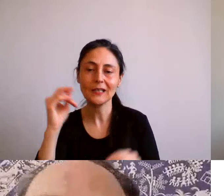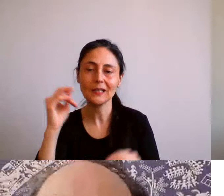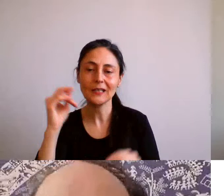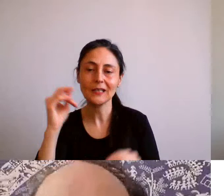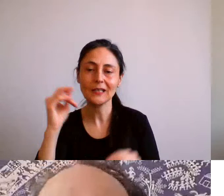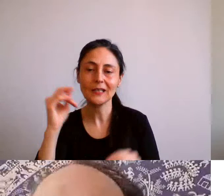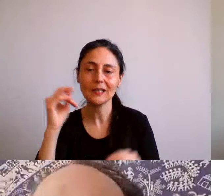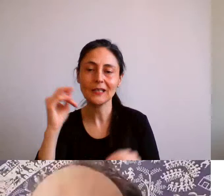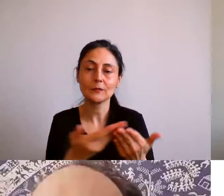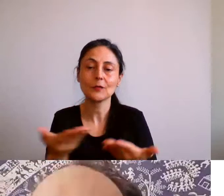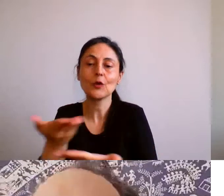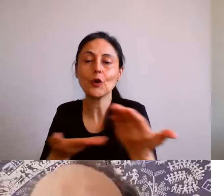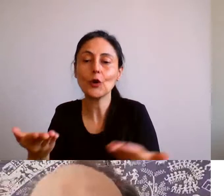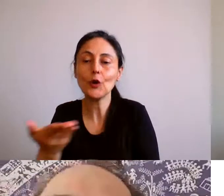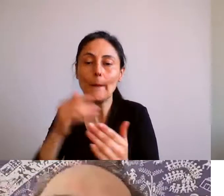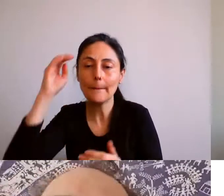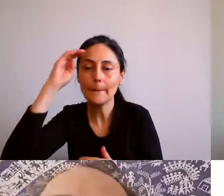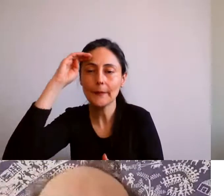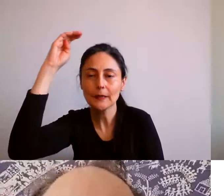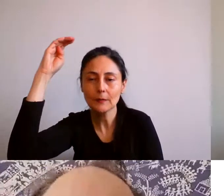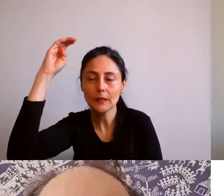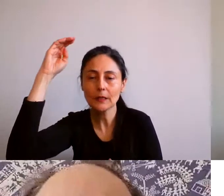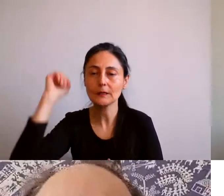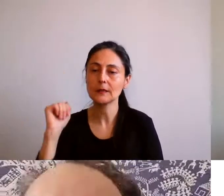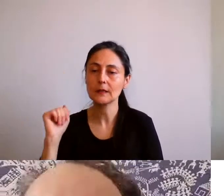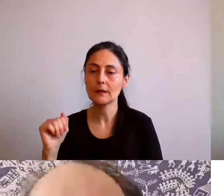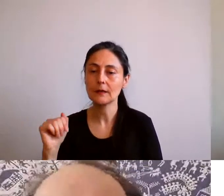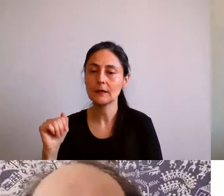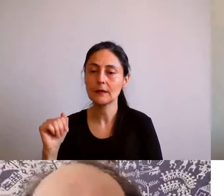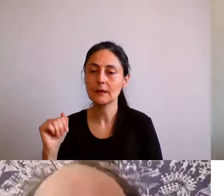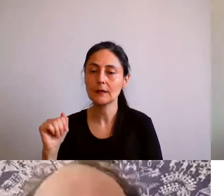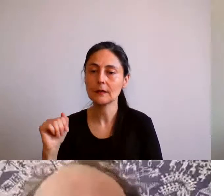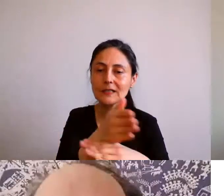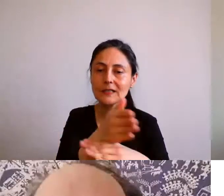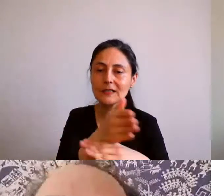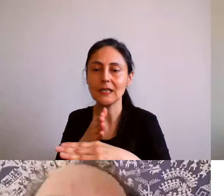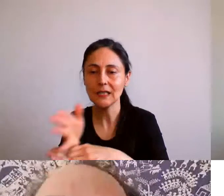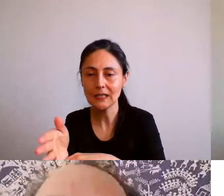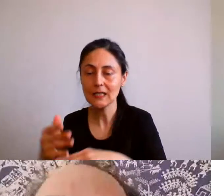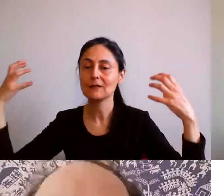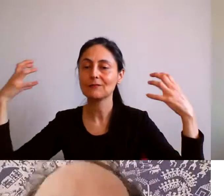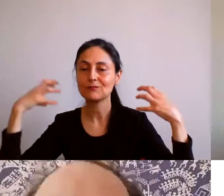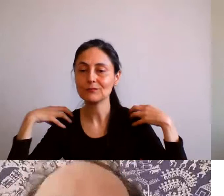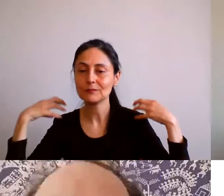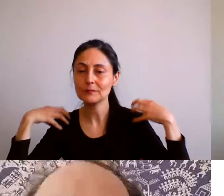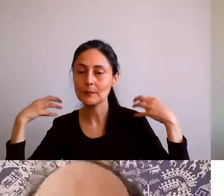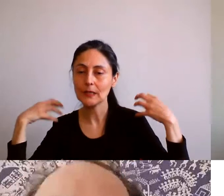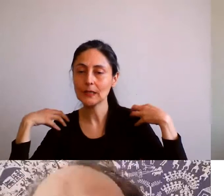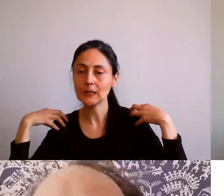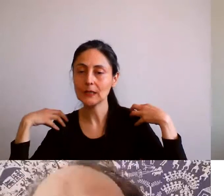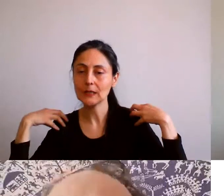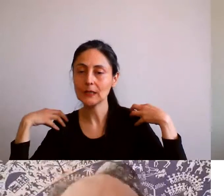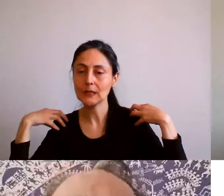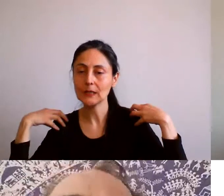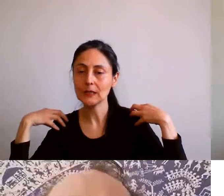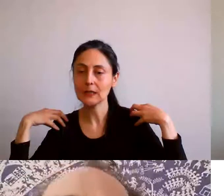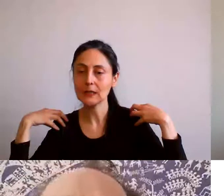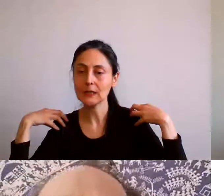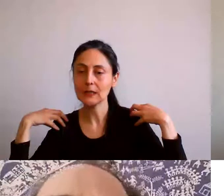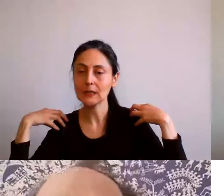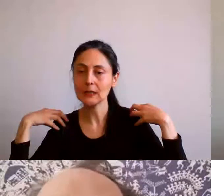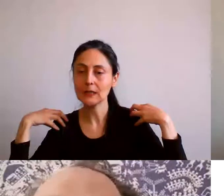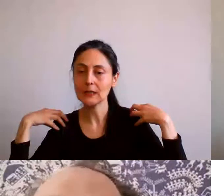ellos puedan salir a este campo antes, con experiencias quizá más comunitarias, y eso